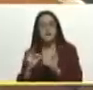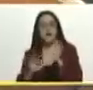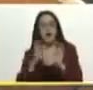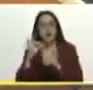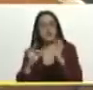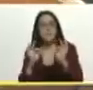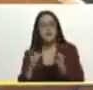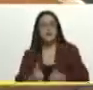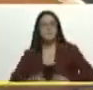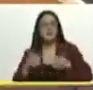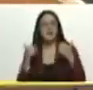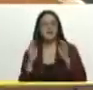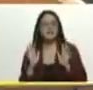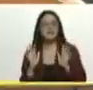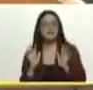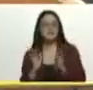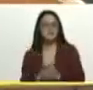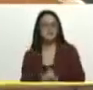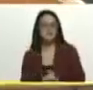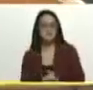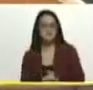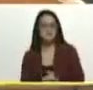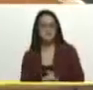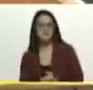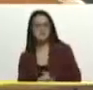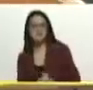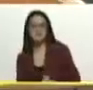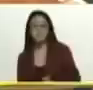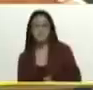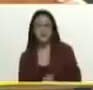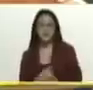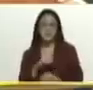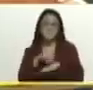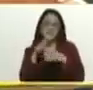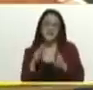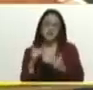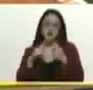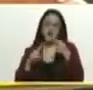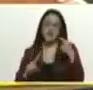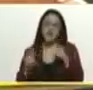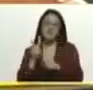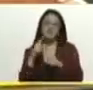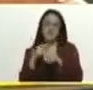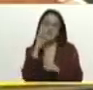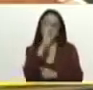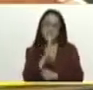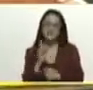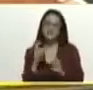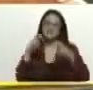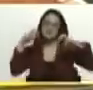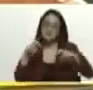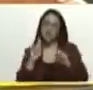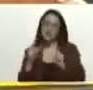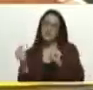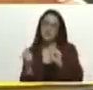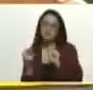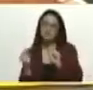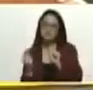nuestros ministros de energía de Venezuela y Brasil van a conversar lo antes posible para